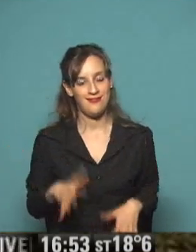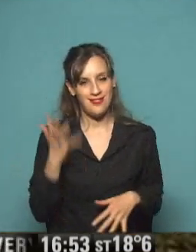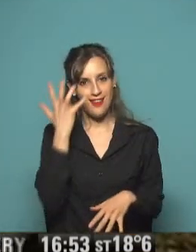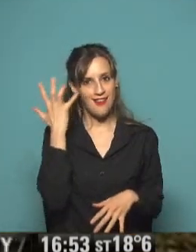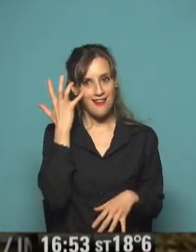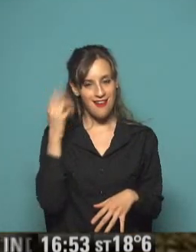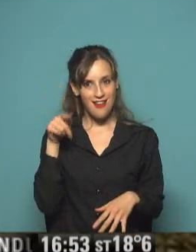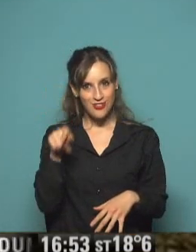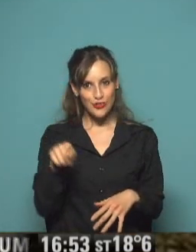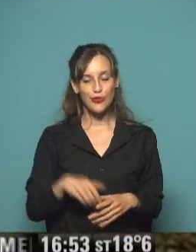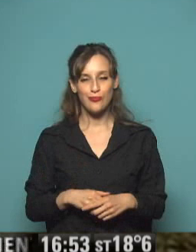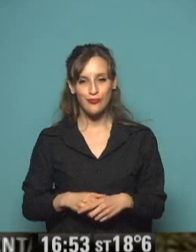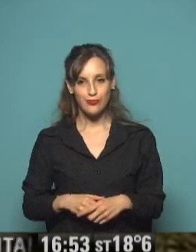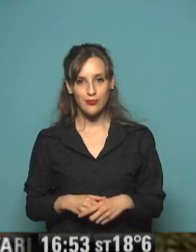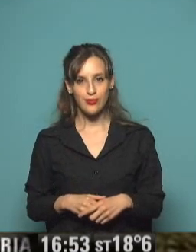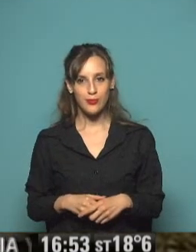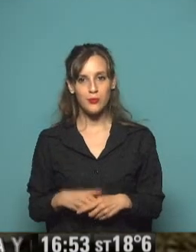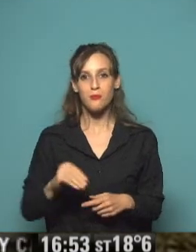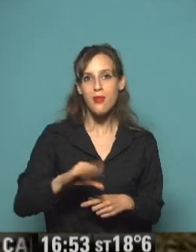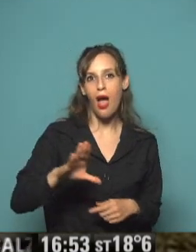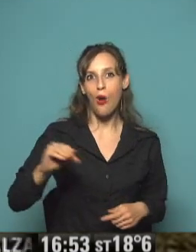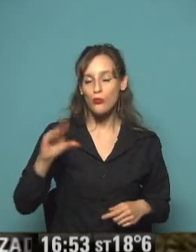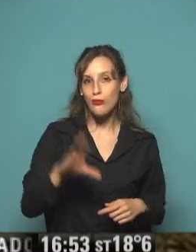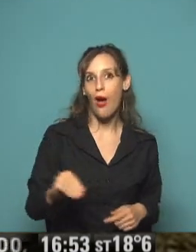Winnia. Miau, miau, miau, miau, miau.